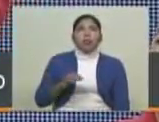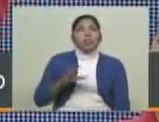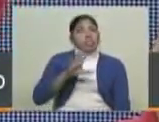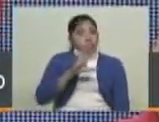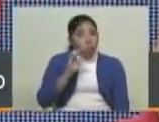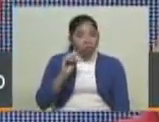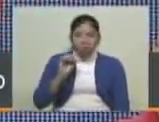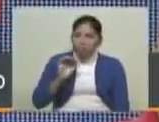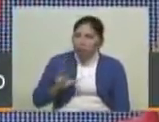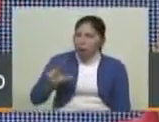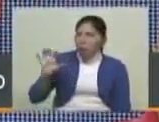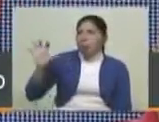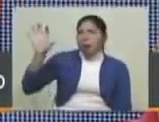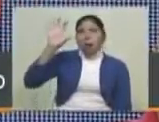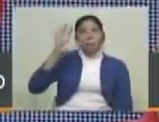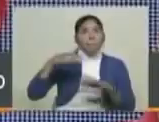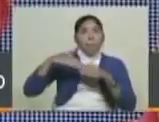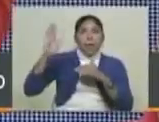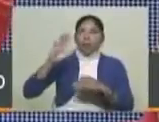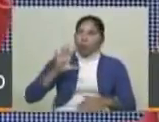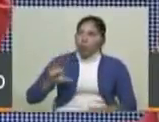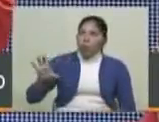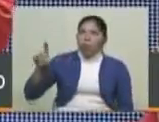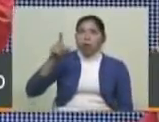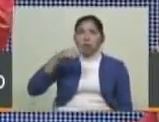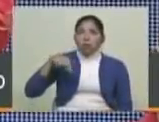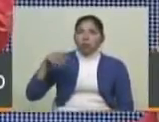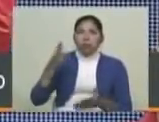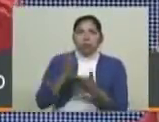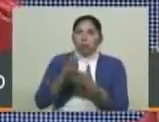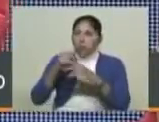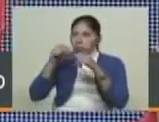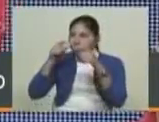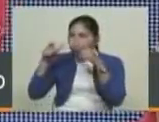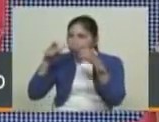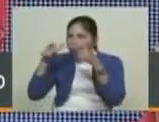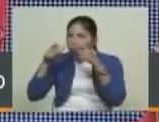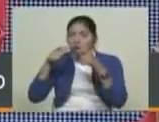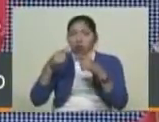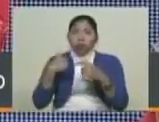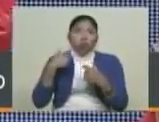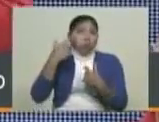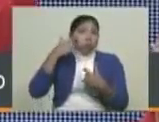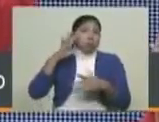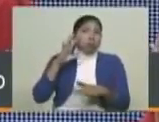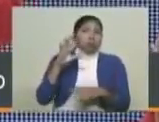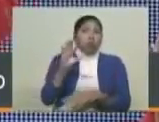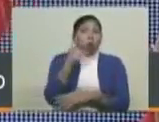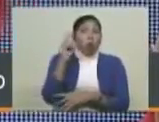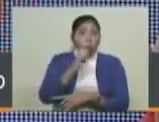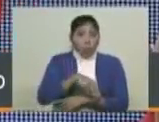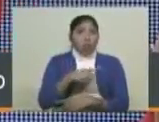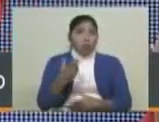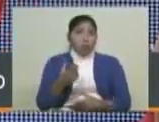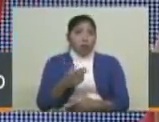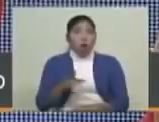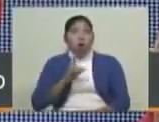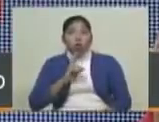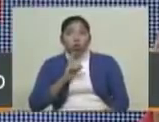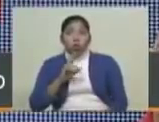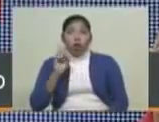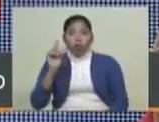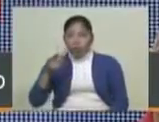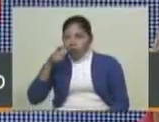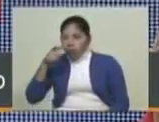50 países a los cuales están monitoreando. Yo me imagino que Colombia es uno de esos. Me imagino que Honduras es uno de